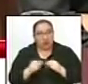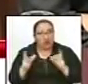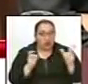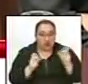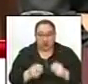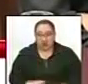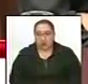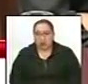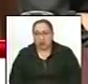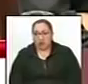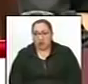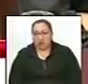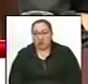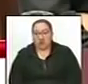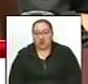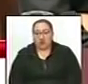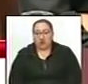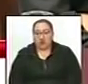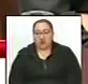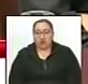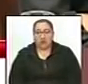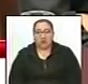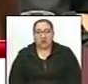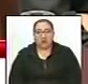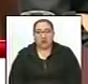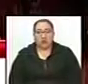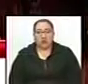también a otros congresistas.